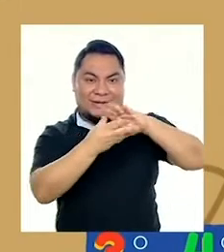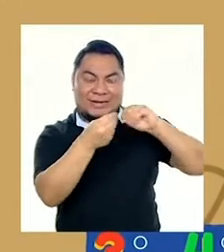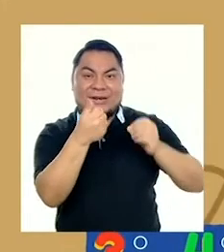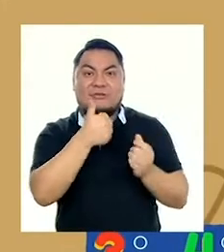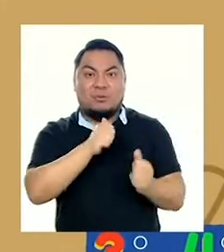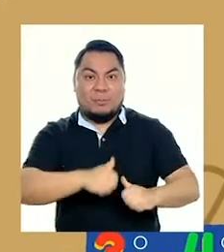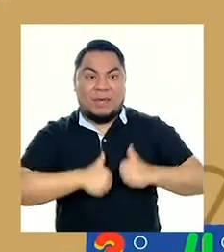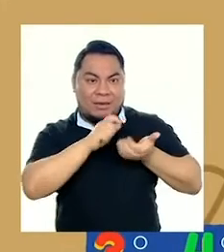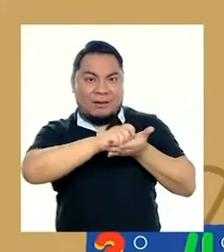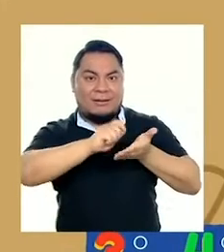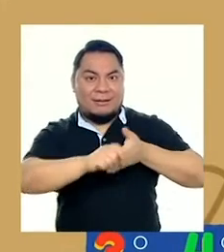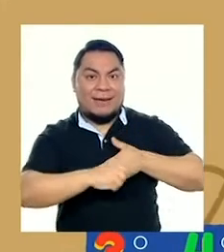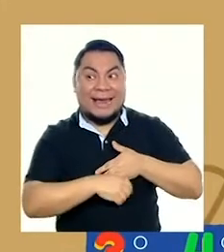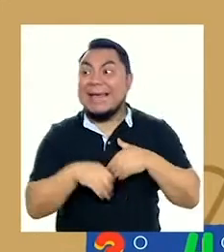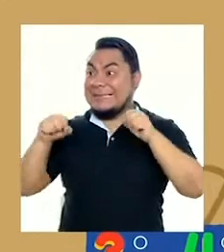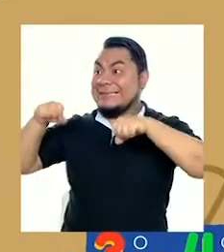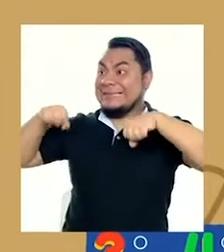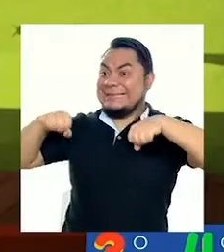¡Sí!